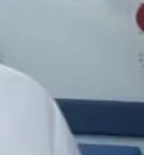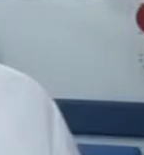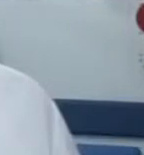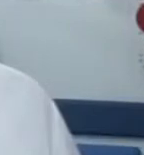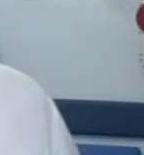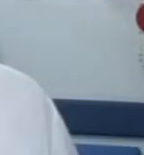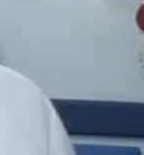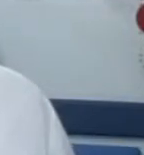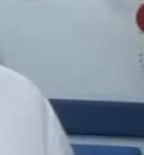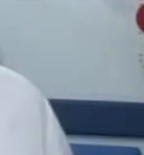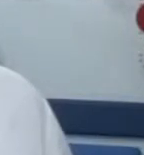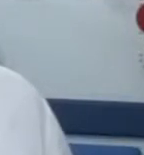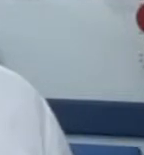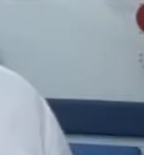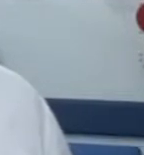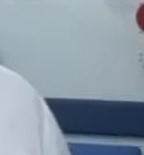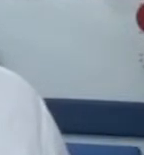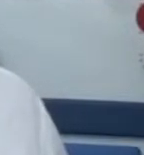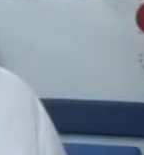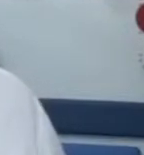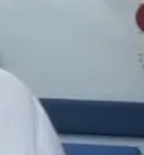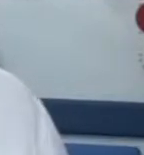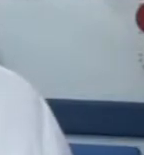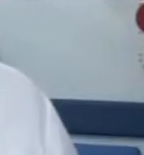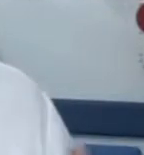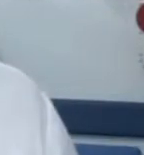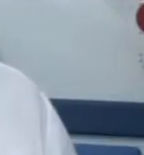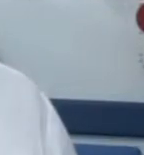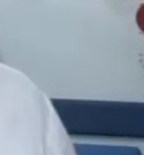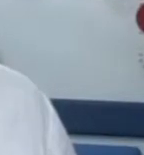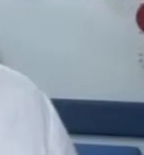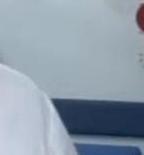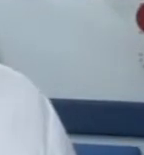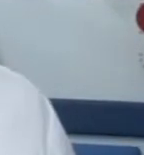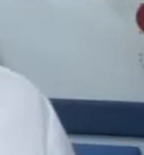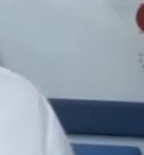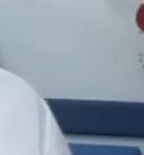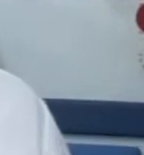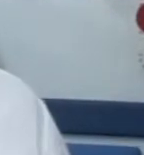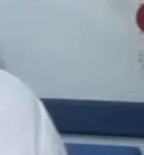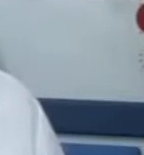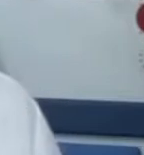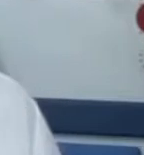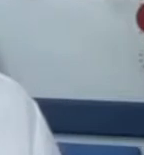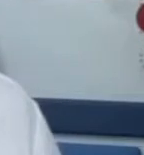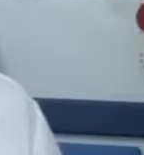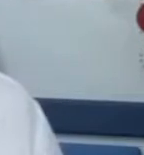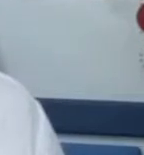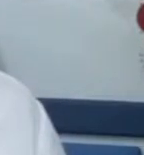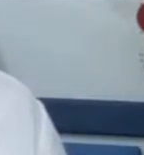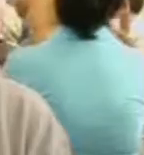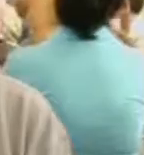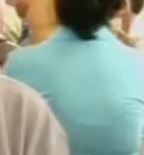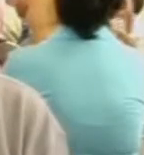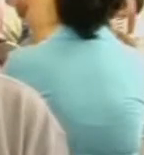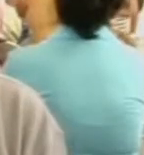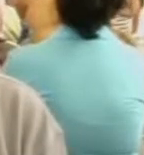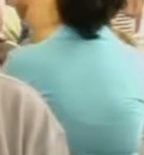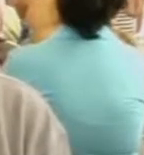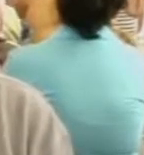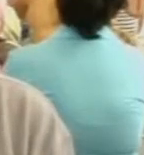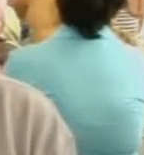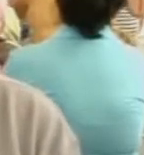por todas ese problema que tenemos de la falta de oportunidad que nosotros tenemos en la prestación de los servicios en los puestos y centros de salud. Como